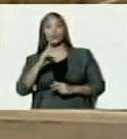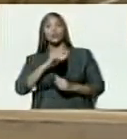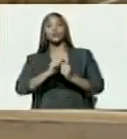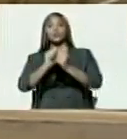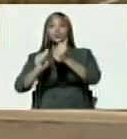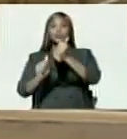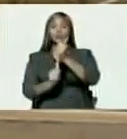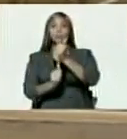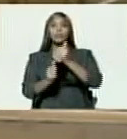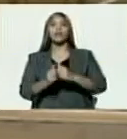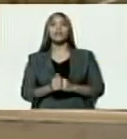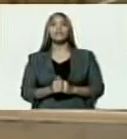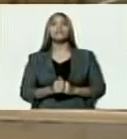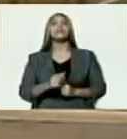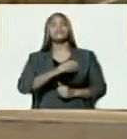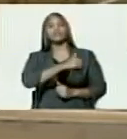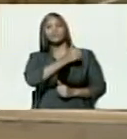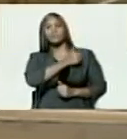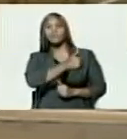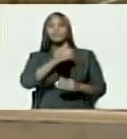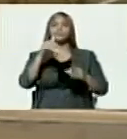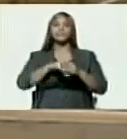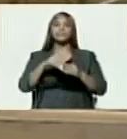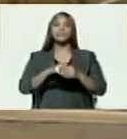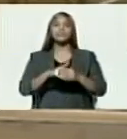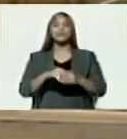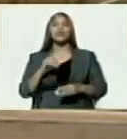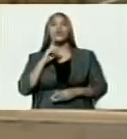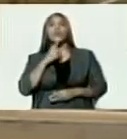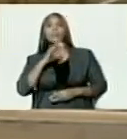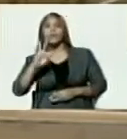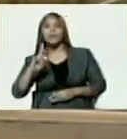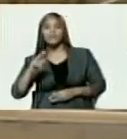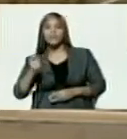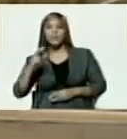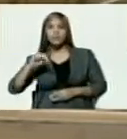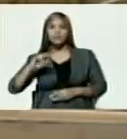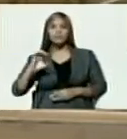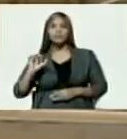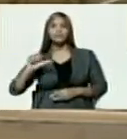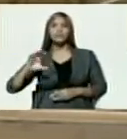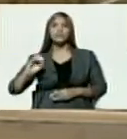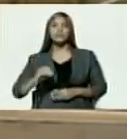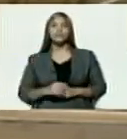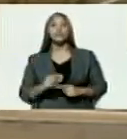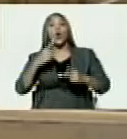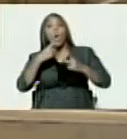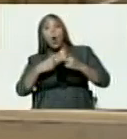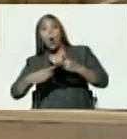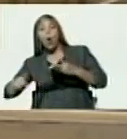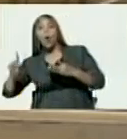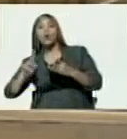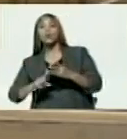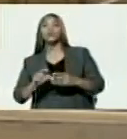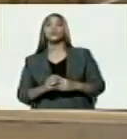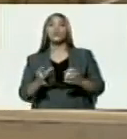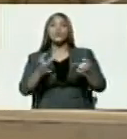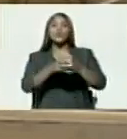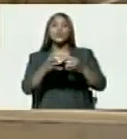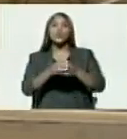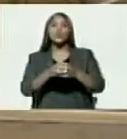rector electoral, ciudadano Francisco José Martínez García. Postulados por el Poder